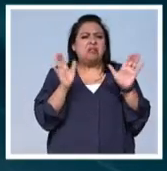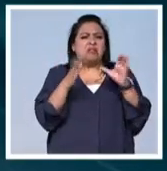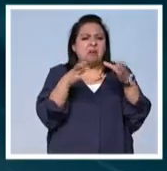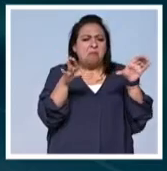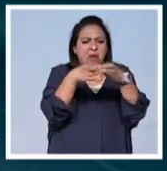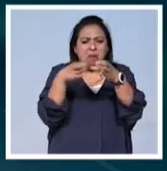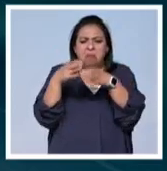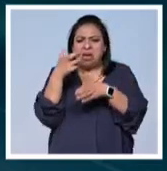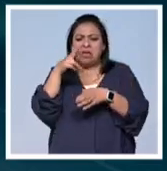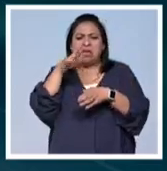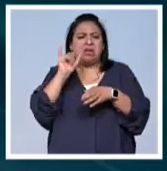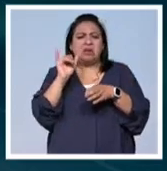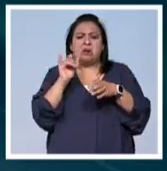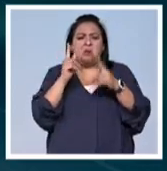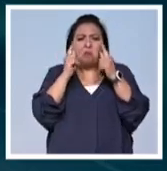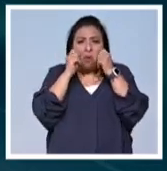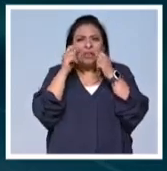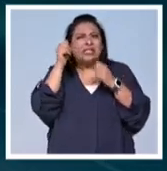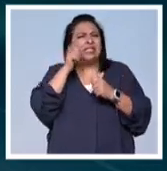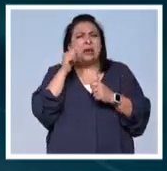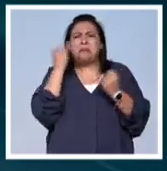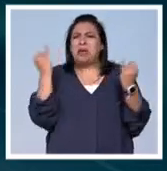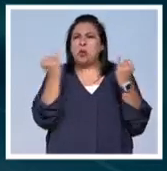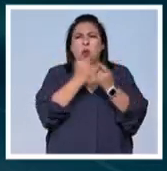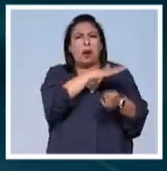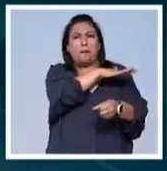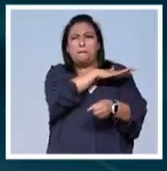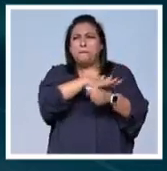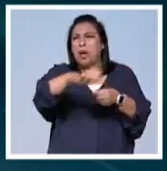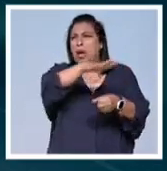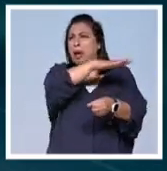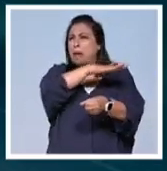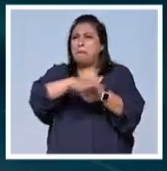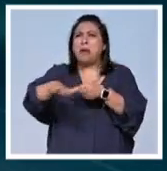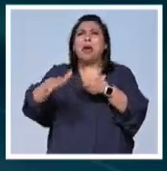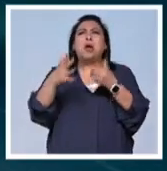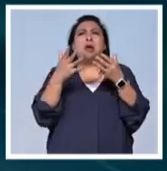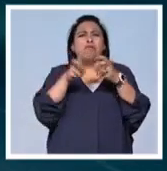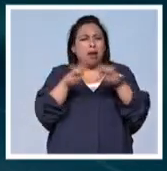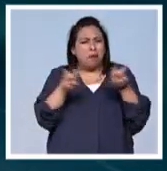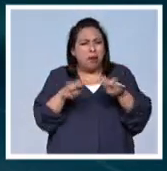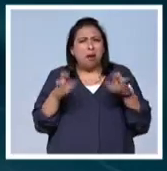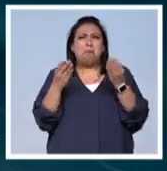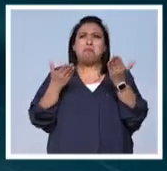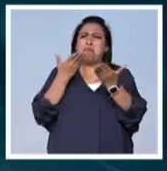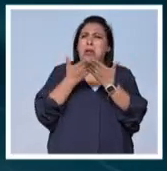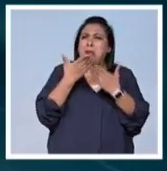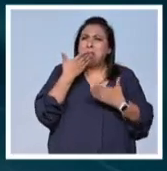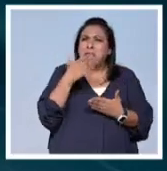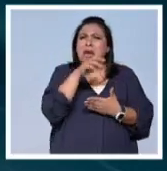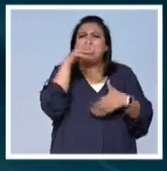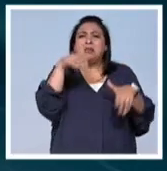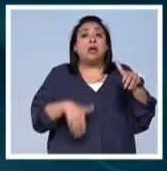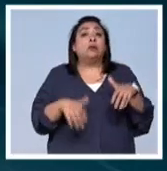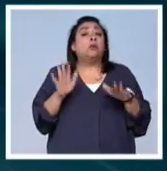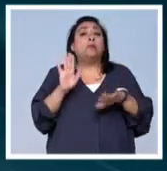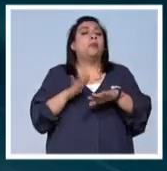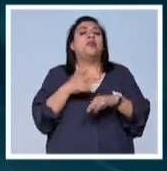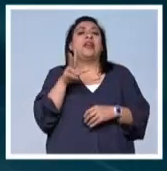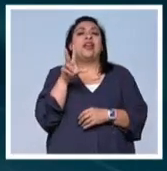siempre ha sido igual lleno lleno con muy buenas propuestas teatrales porque no